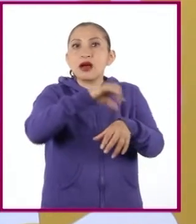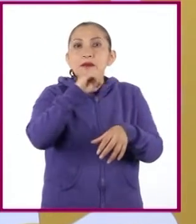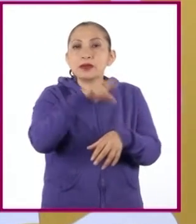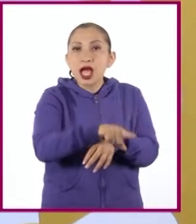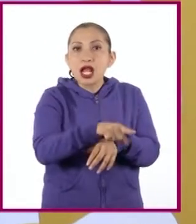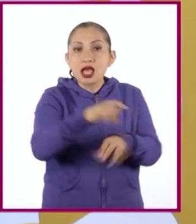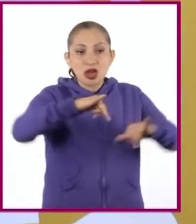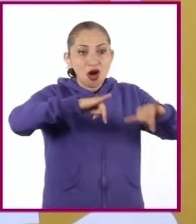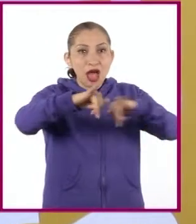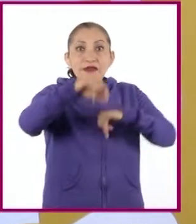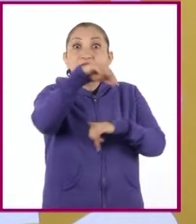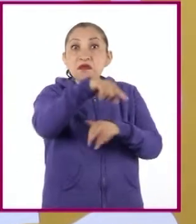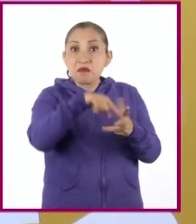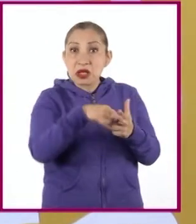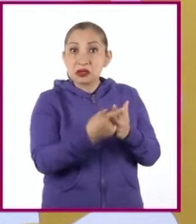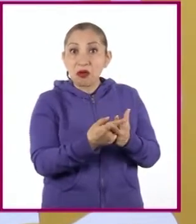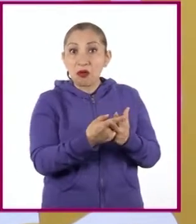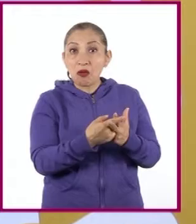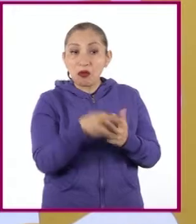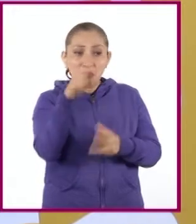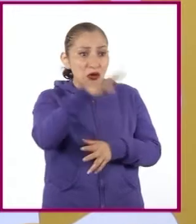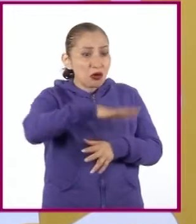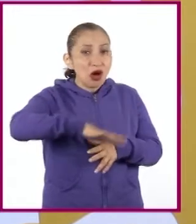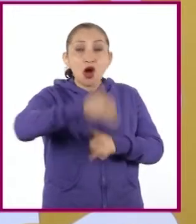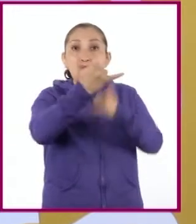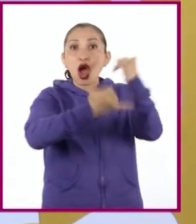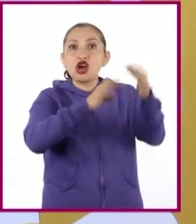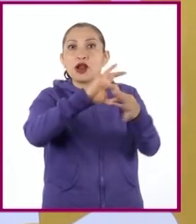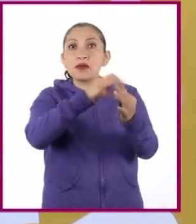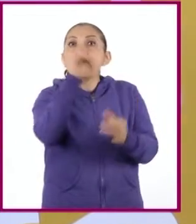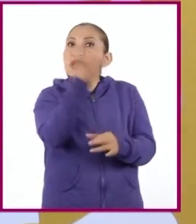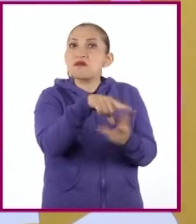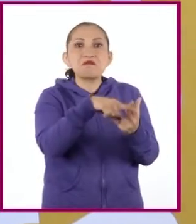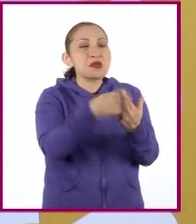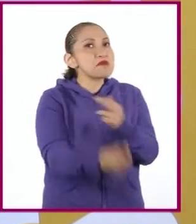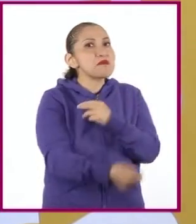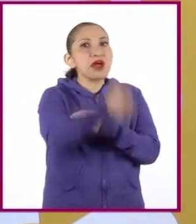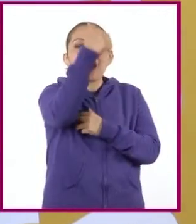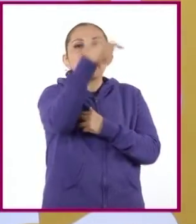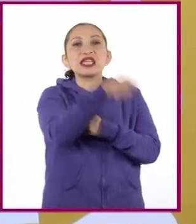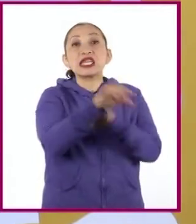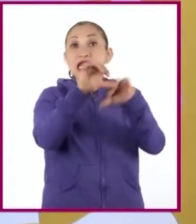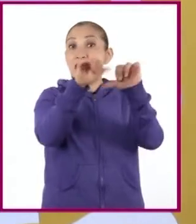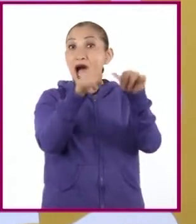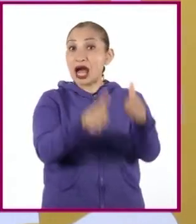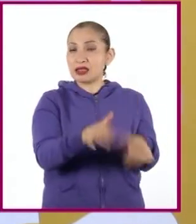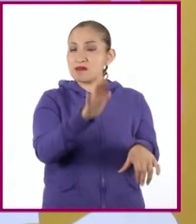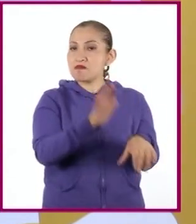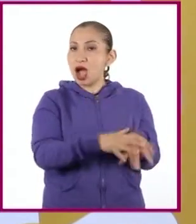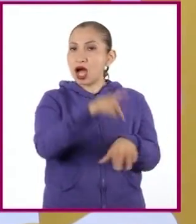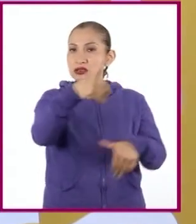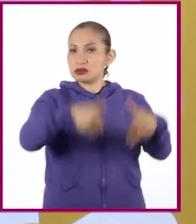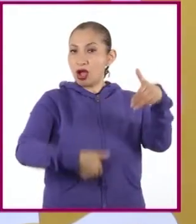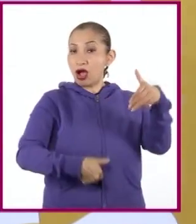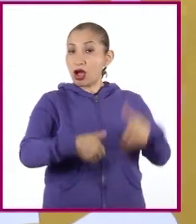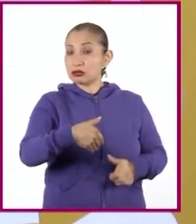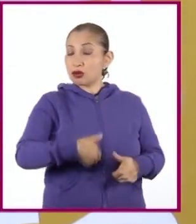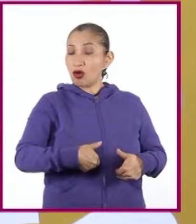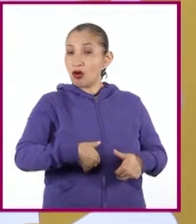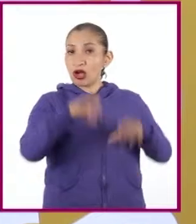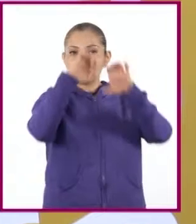la geografía. Ahí se originaron los Juegos Olímpicos y tuvieron gran auge las artes, en especial el teatro,